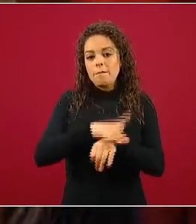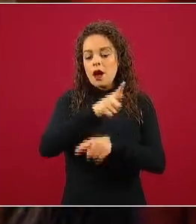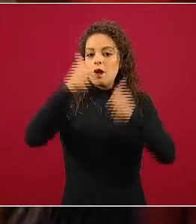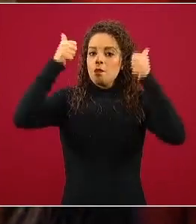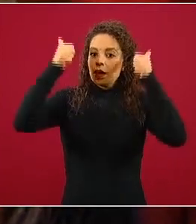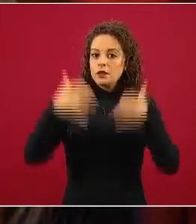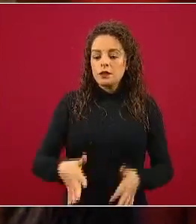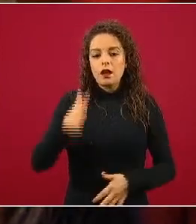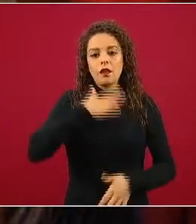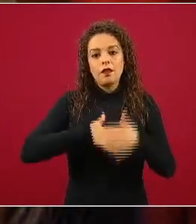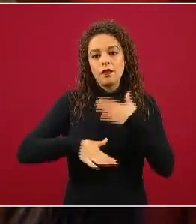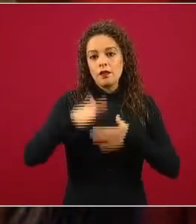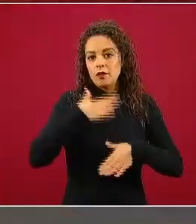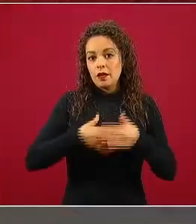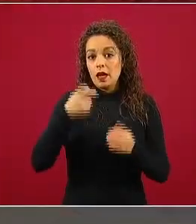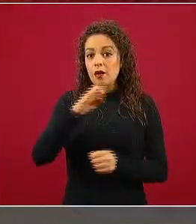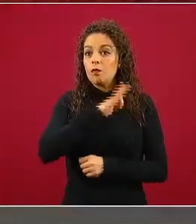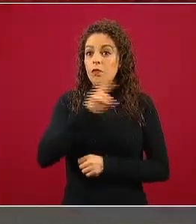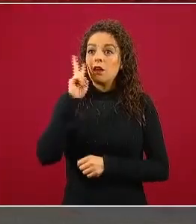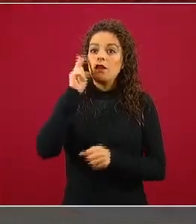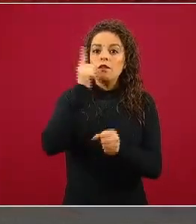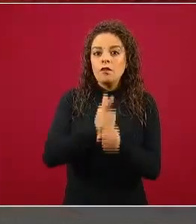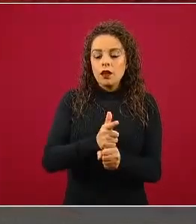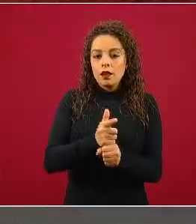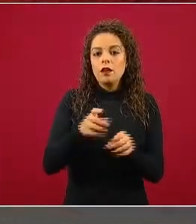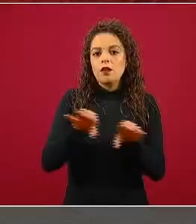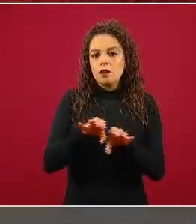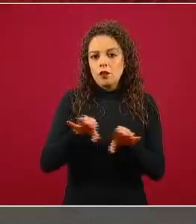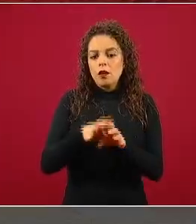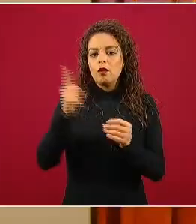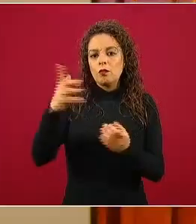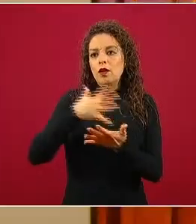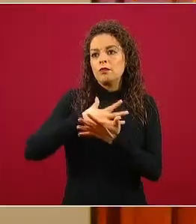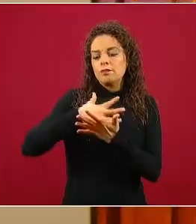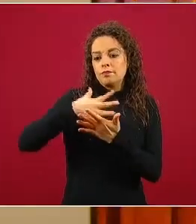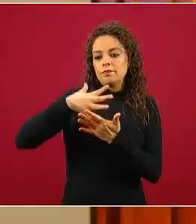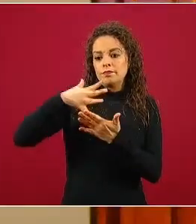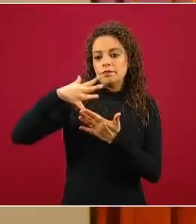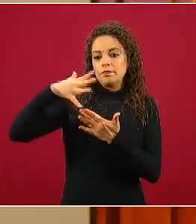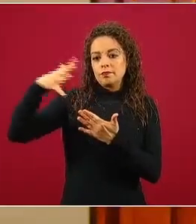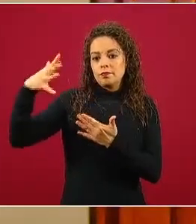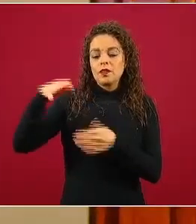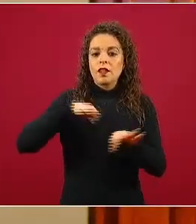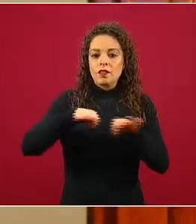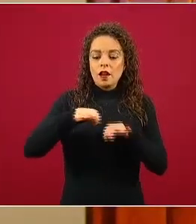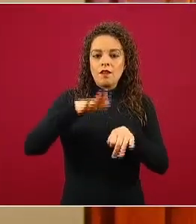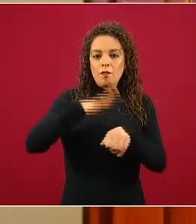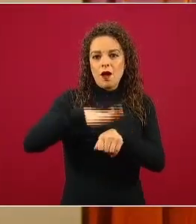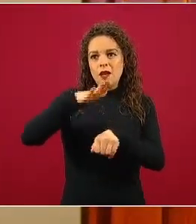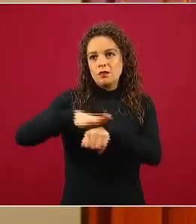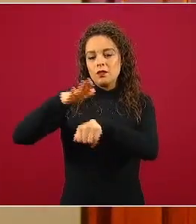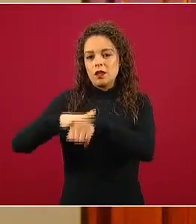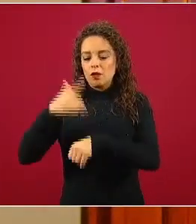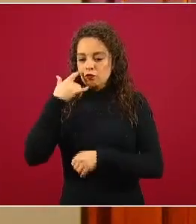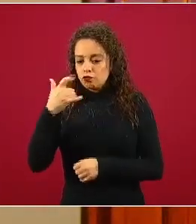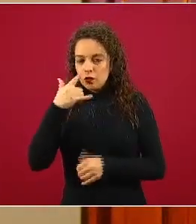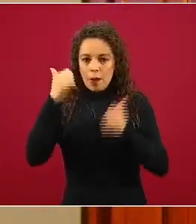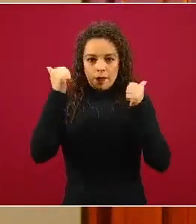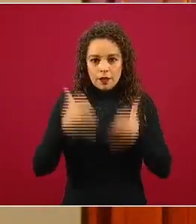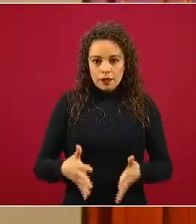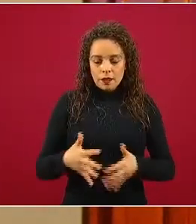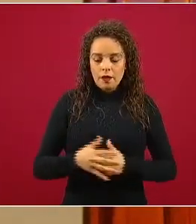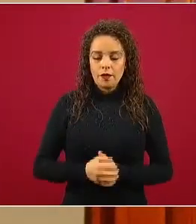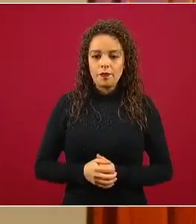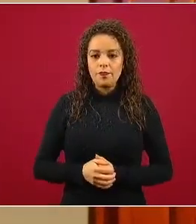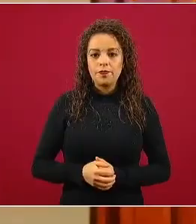eso se refleja en un incremento en la demanda laboral. Y también, ¿por qué no?, este contacto con las personas en